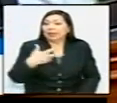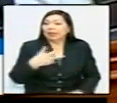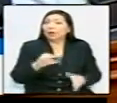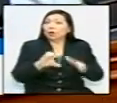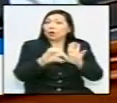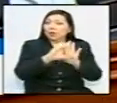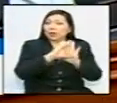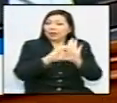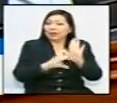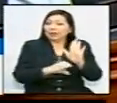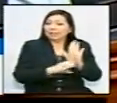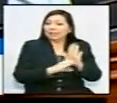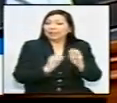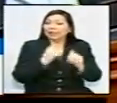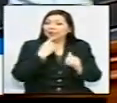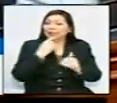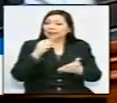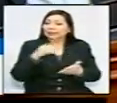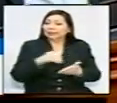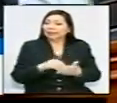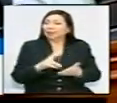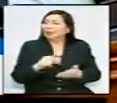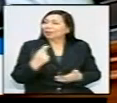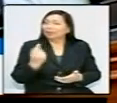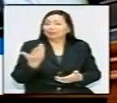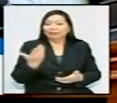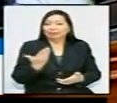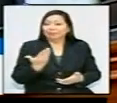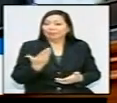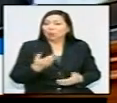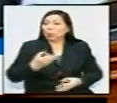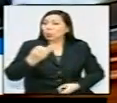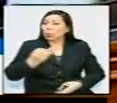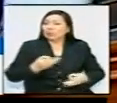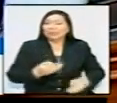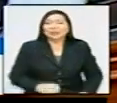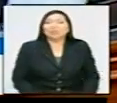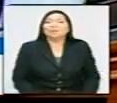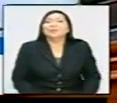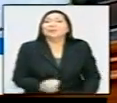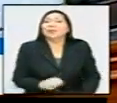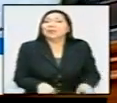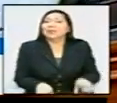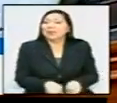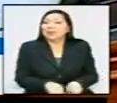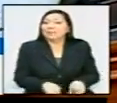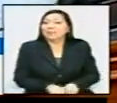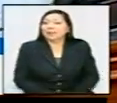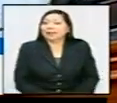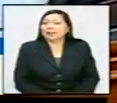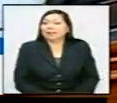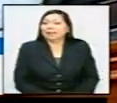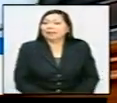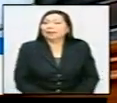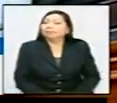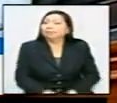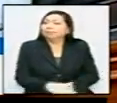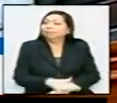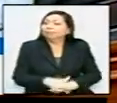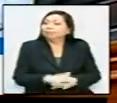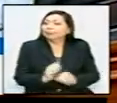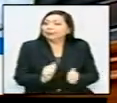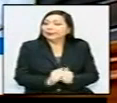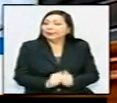la Constitución es aplicable no solo a nivel judicial, sino también en sede